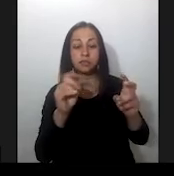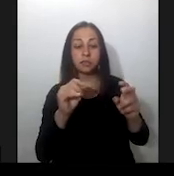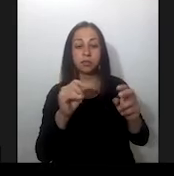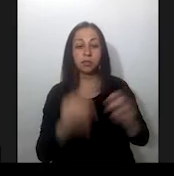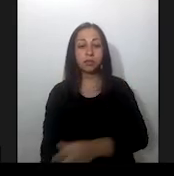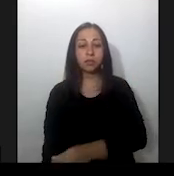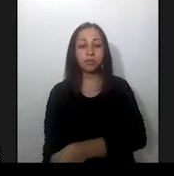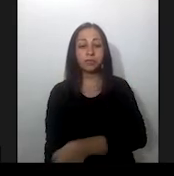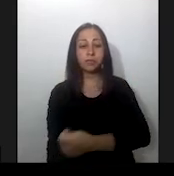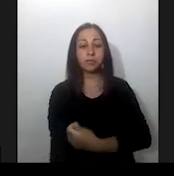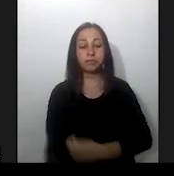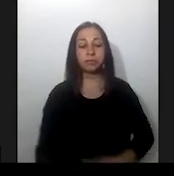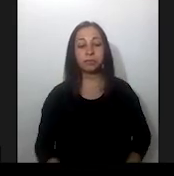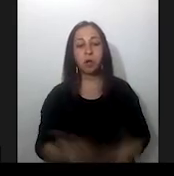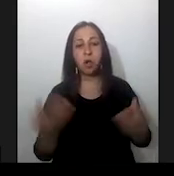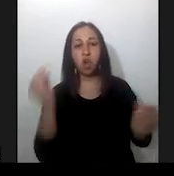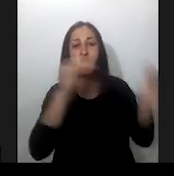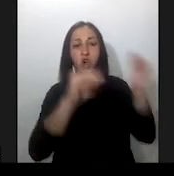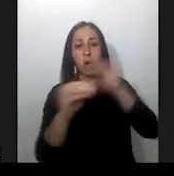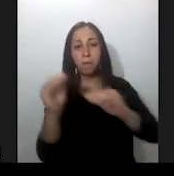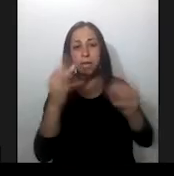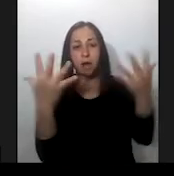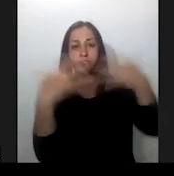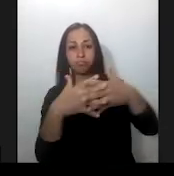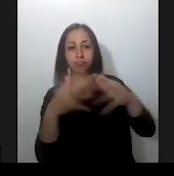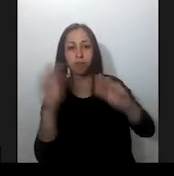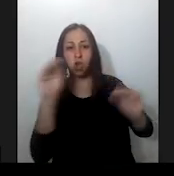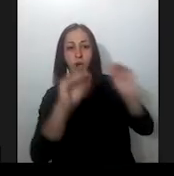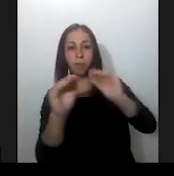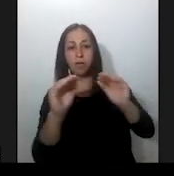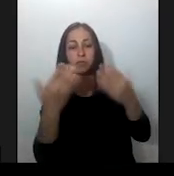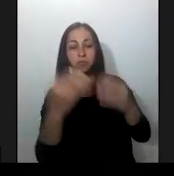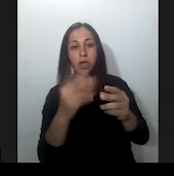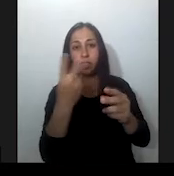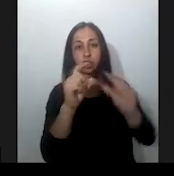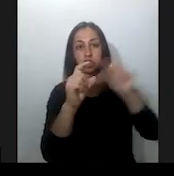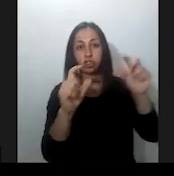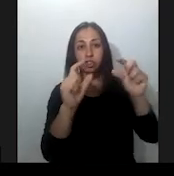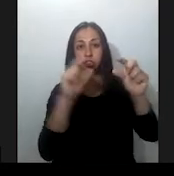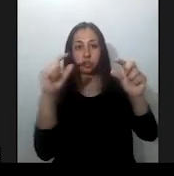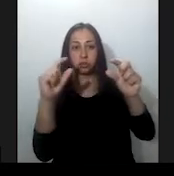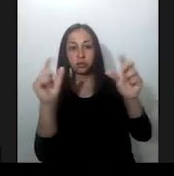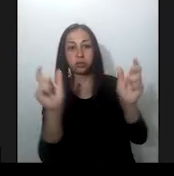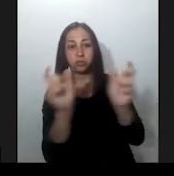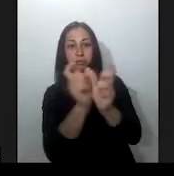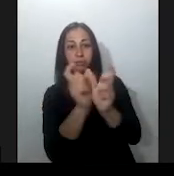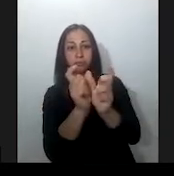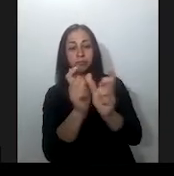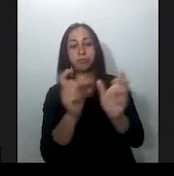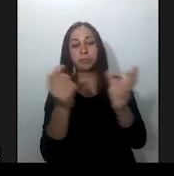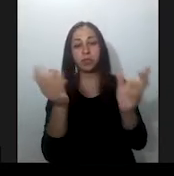tema de la combinación, pero ya que estamos lo comento en un segundo. Ustedes pueden combinar, por ejemplo, fíjense en que combiné estas dos